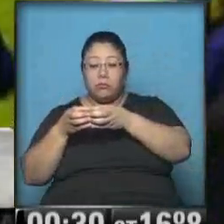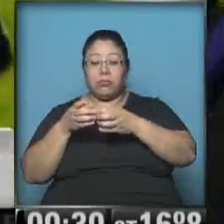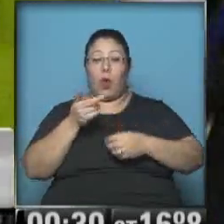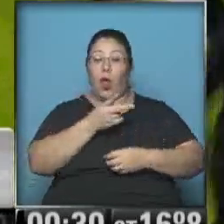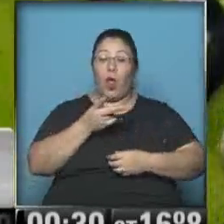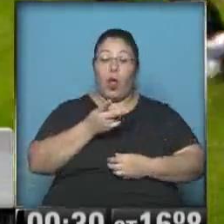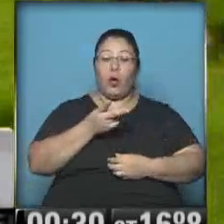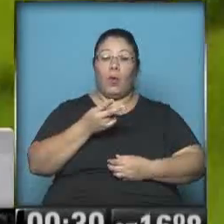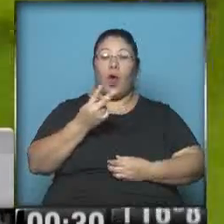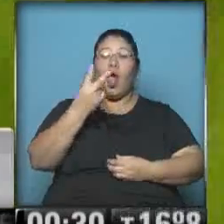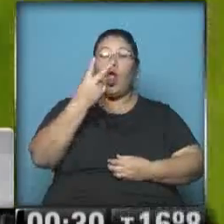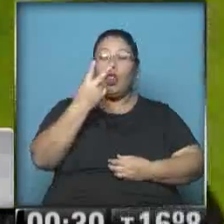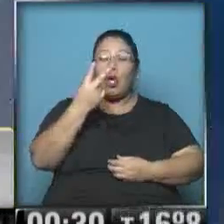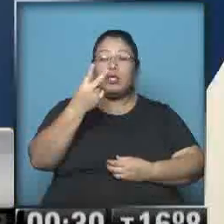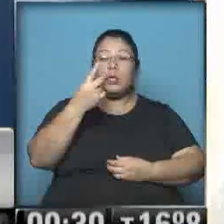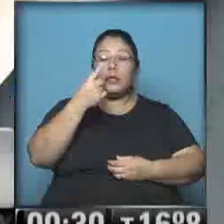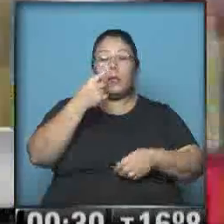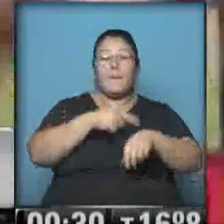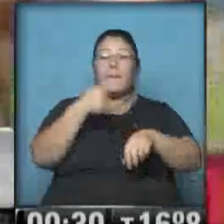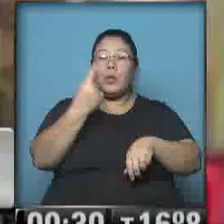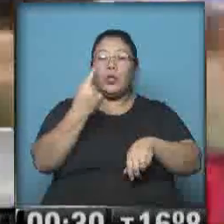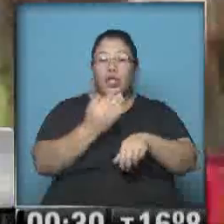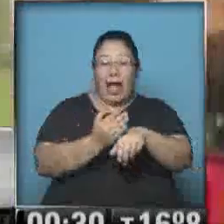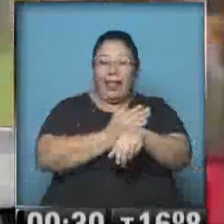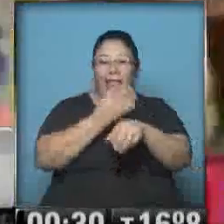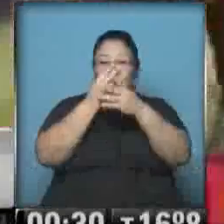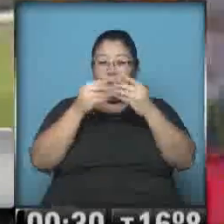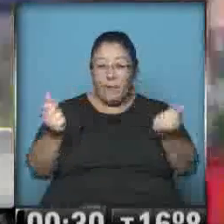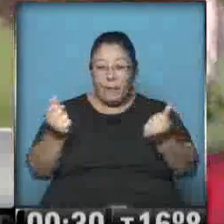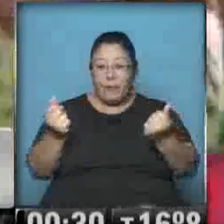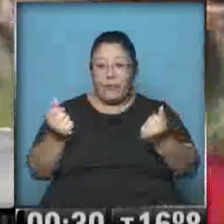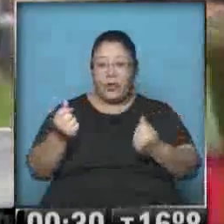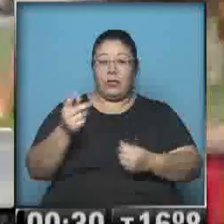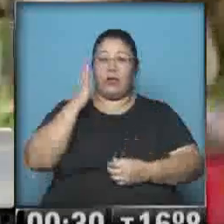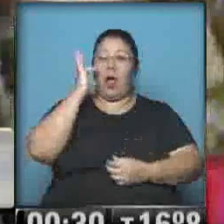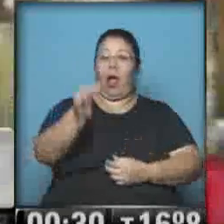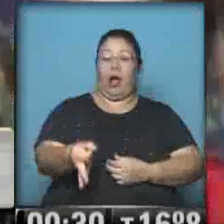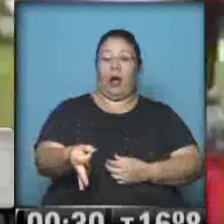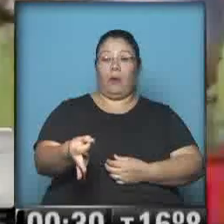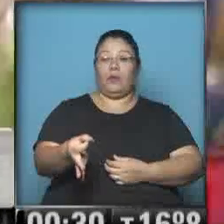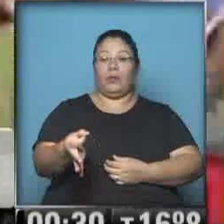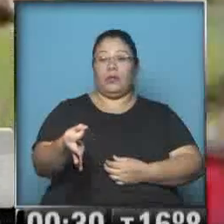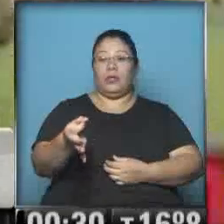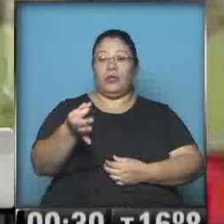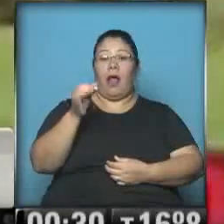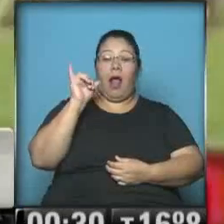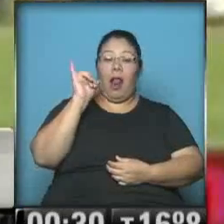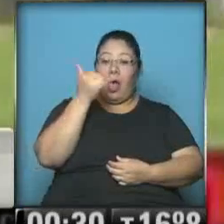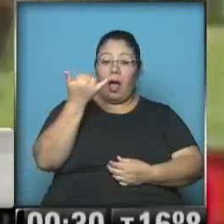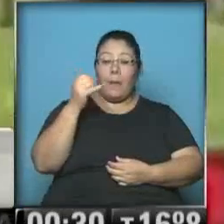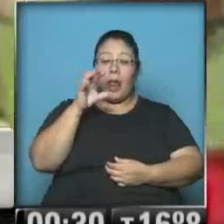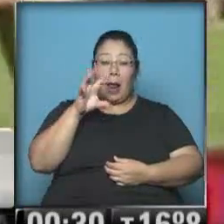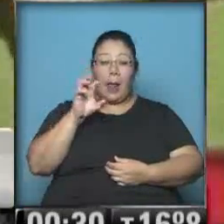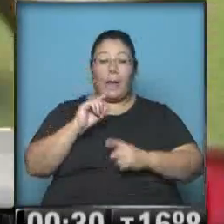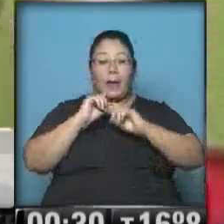pasó 2 minutos antes de la finalización? Fíjense la barbarie que se iba a generar. Bajan hasta tapados, sabiendo que las cámaras lo están tomando, y con violencia trataban